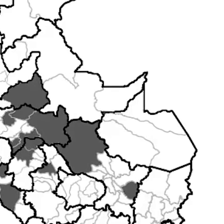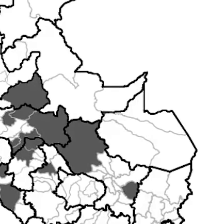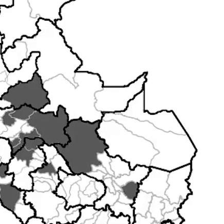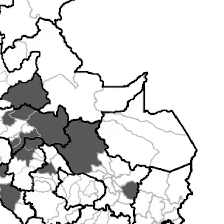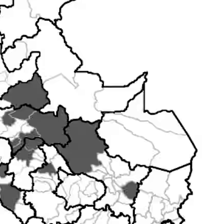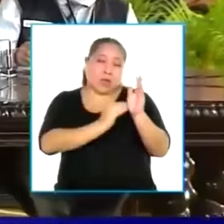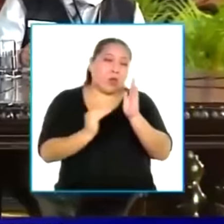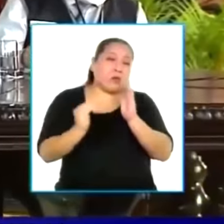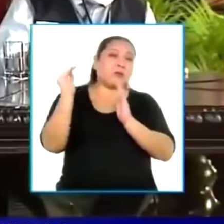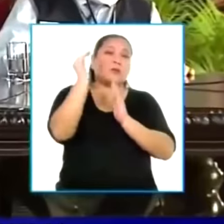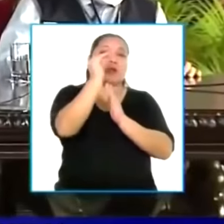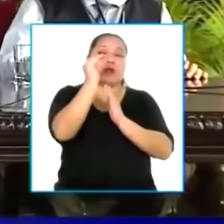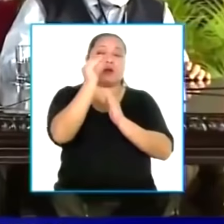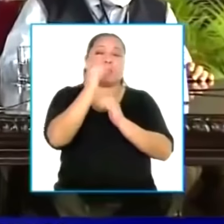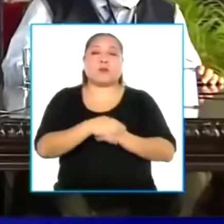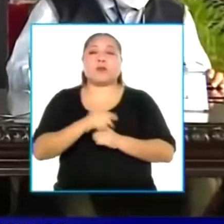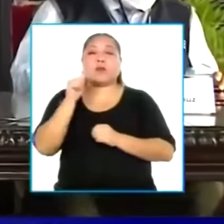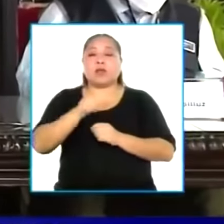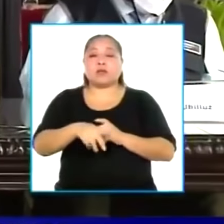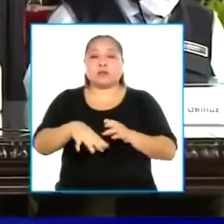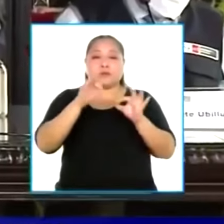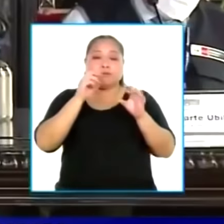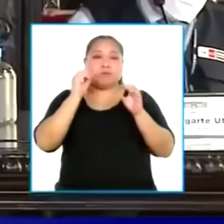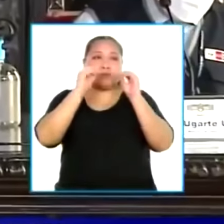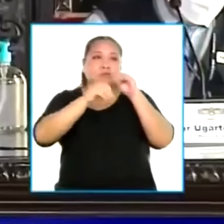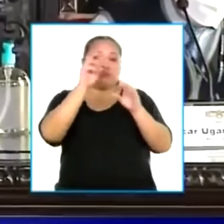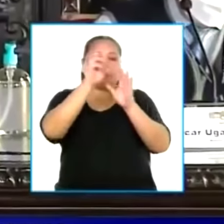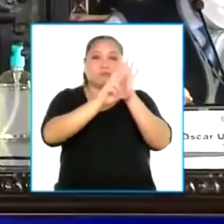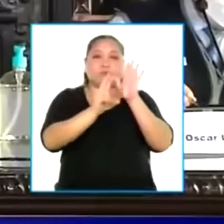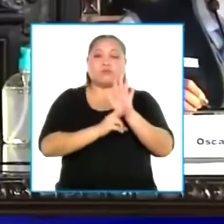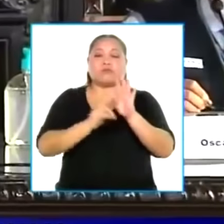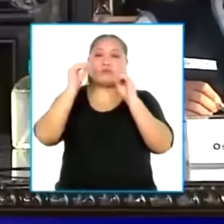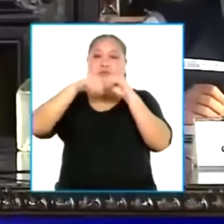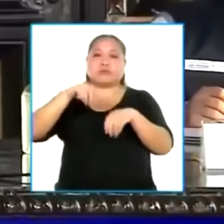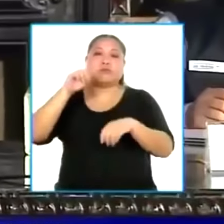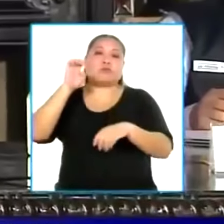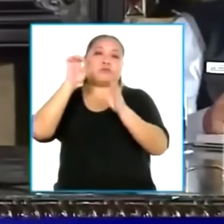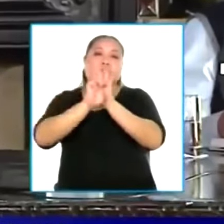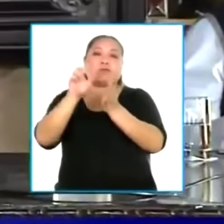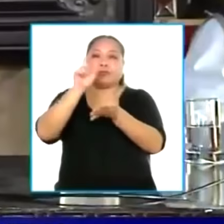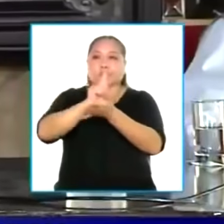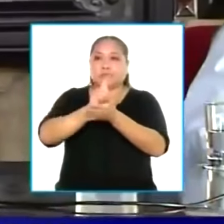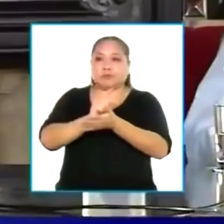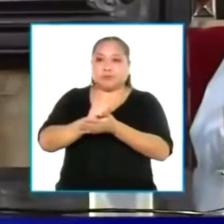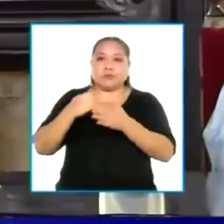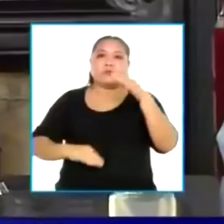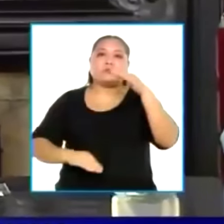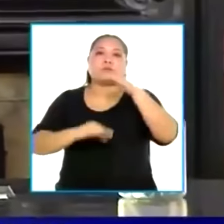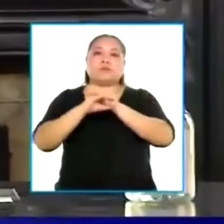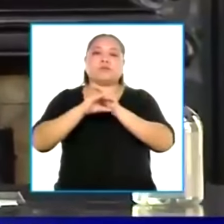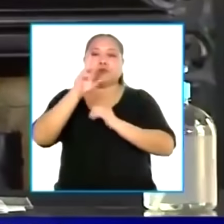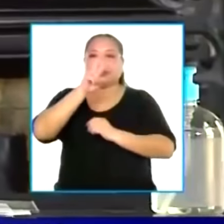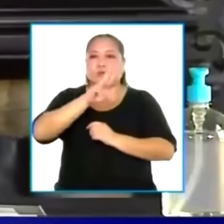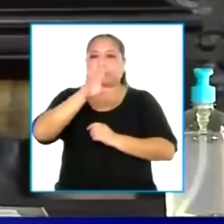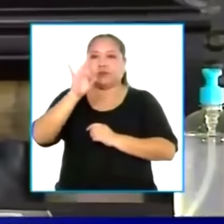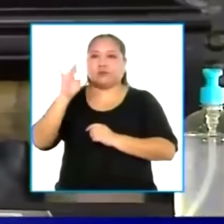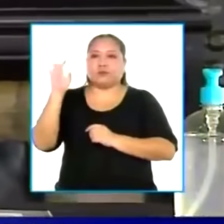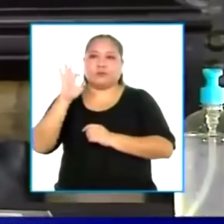las regiones y las provincias que entran en este nuevo toque de que era estricto